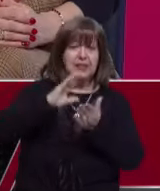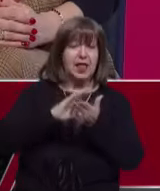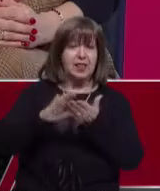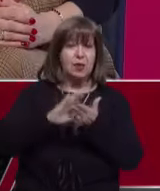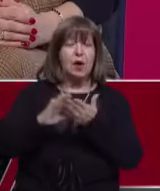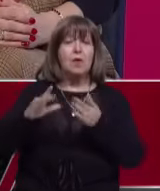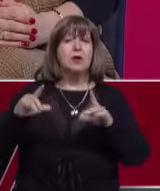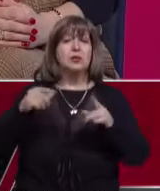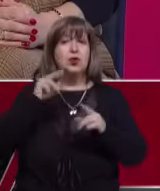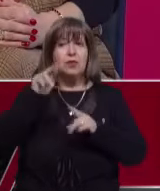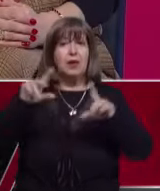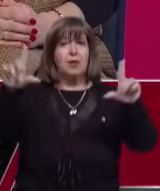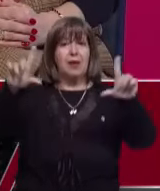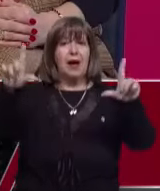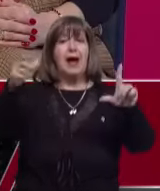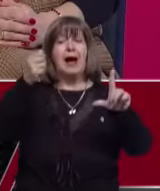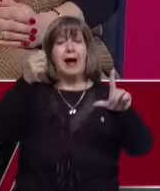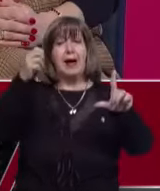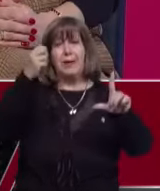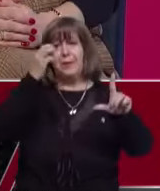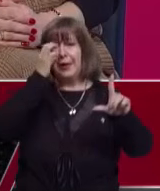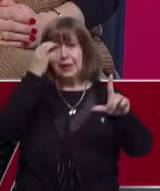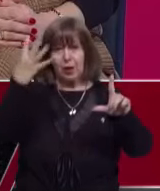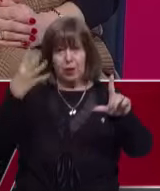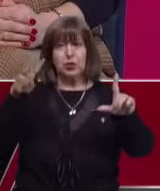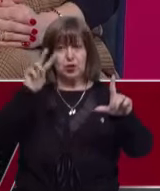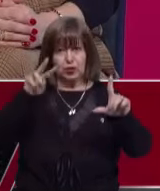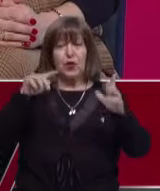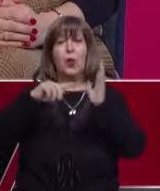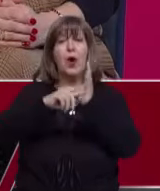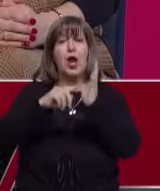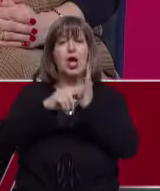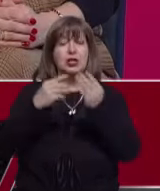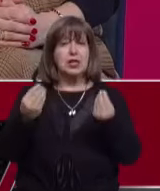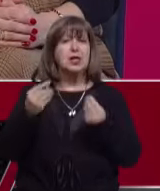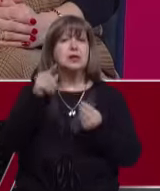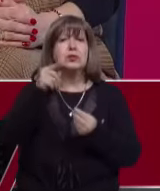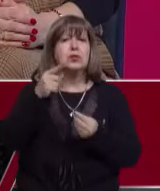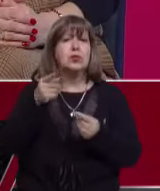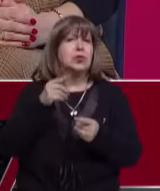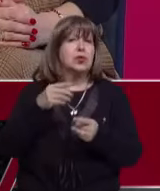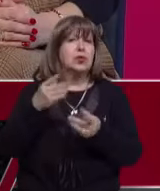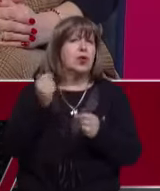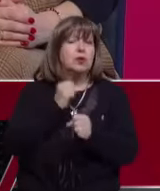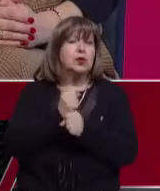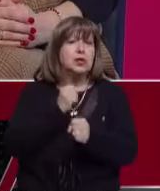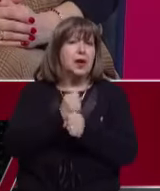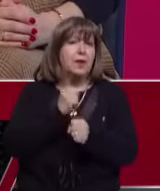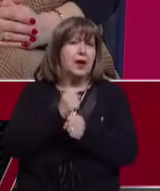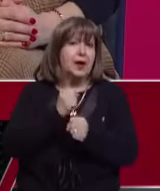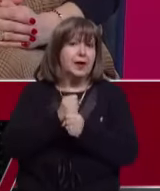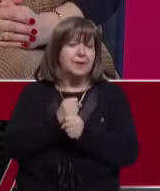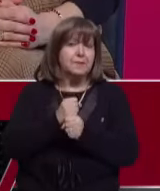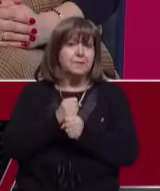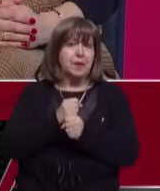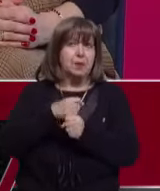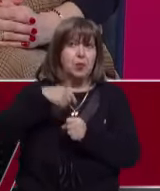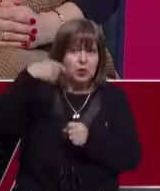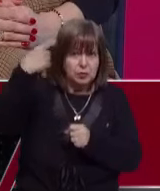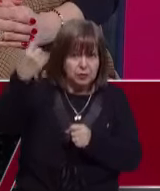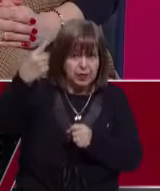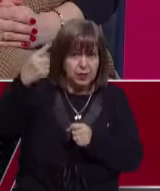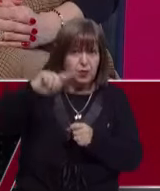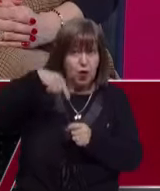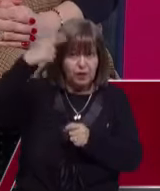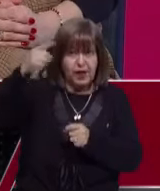los días y por supuesto también los fines de semana con la cobertura de cada uno de los colegas que están allá cómo sigue tu tarea con el caso sabemos que estás permanentemente